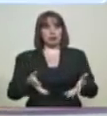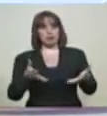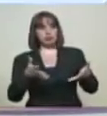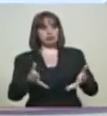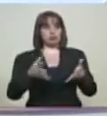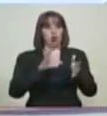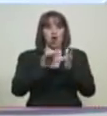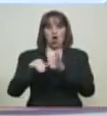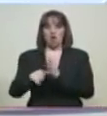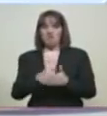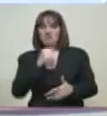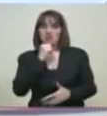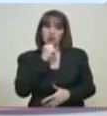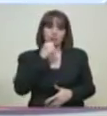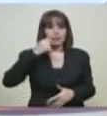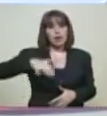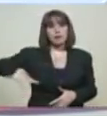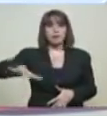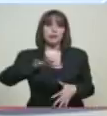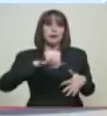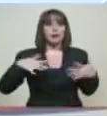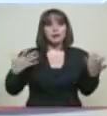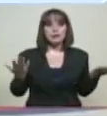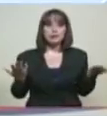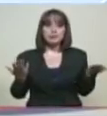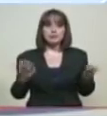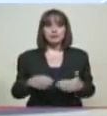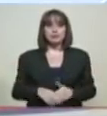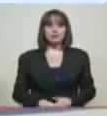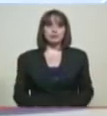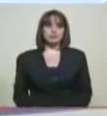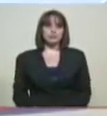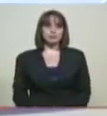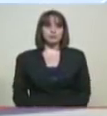ganancias robando ¿a quién? Al pueblo.